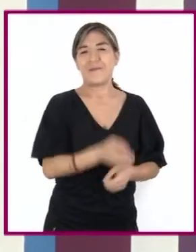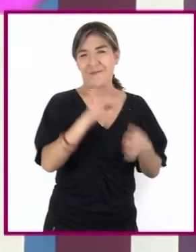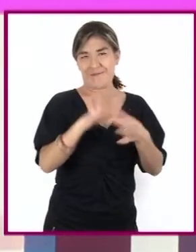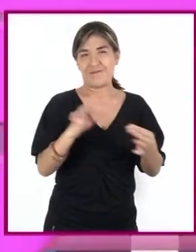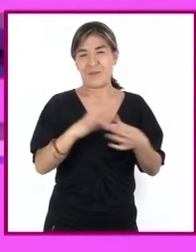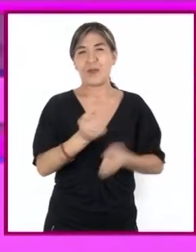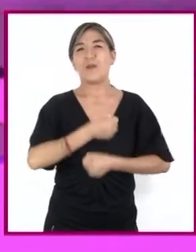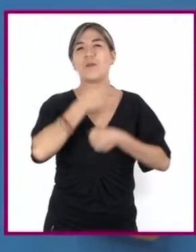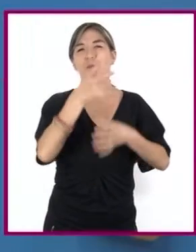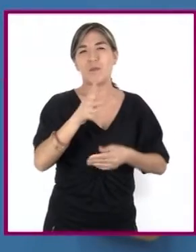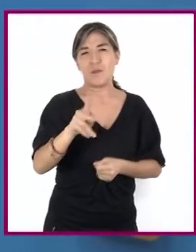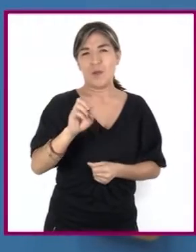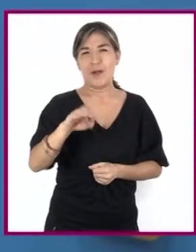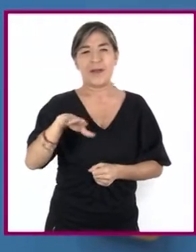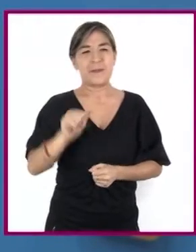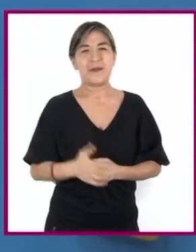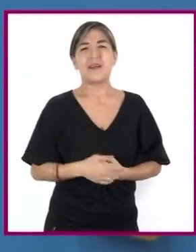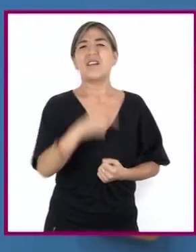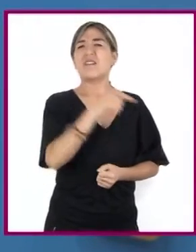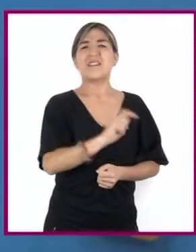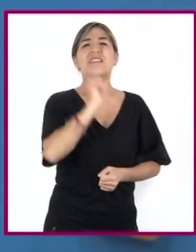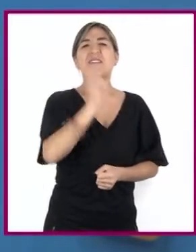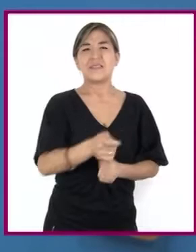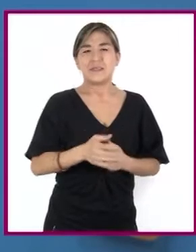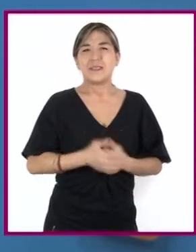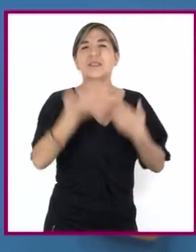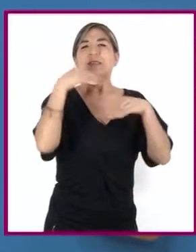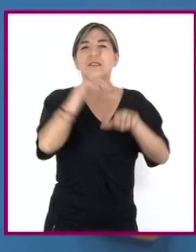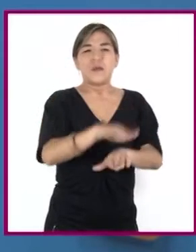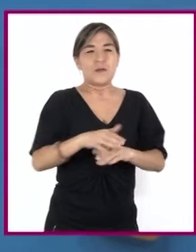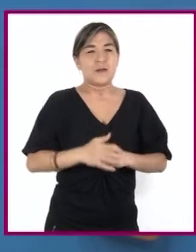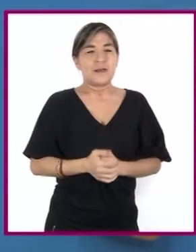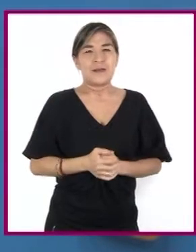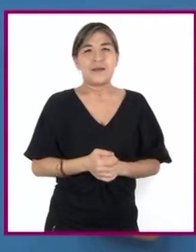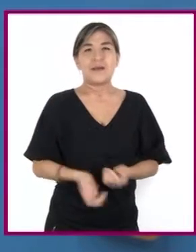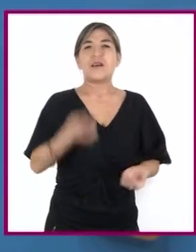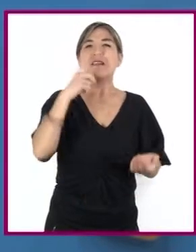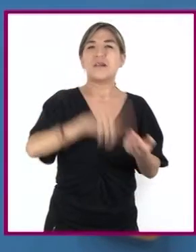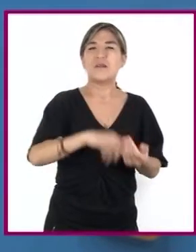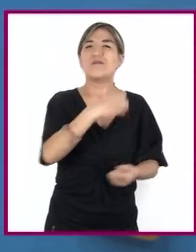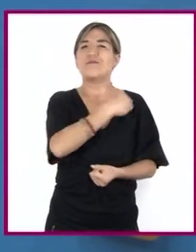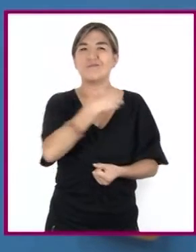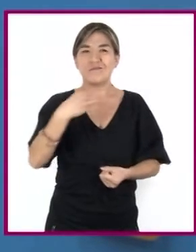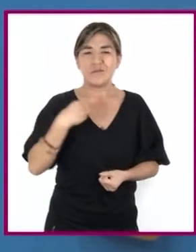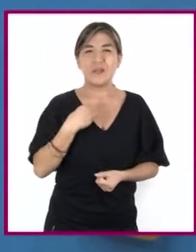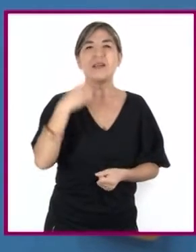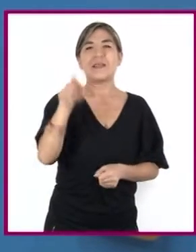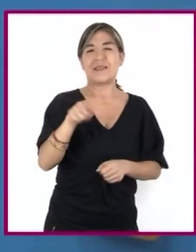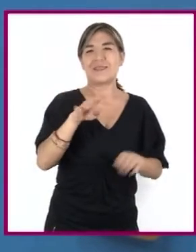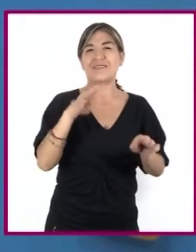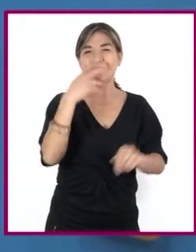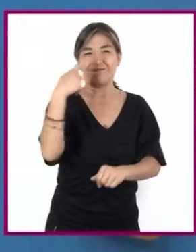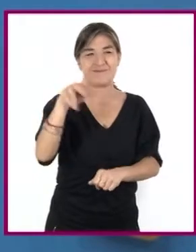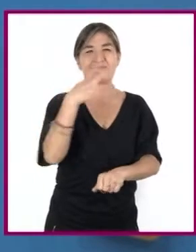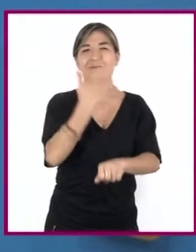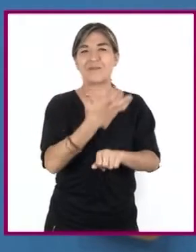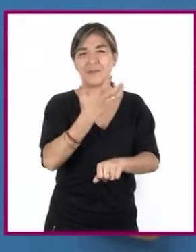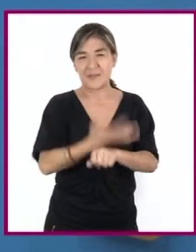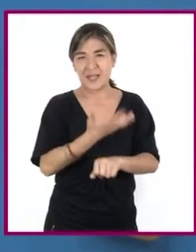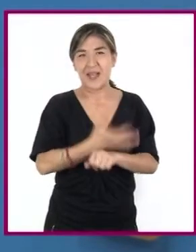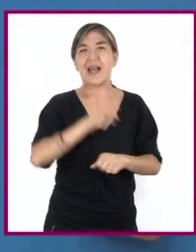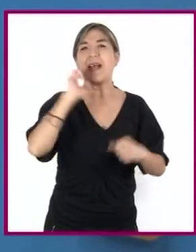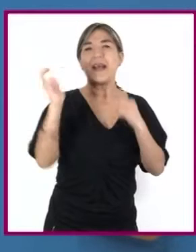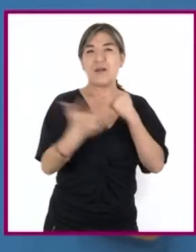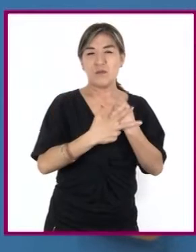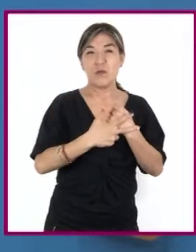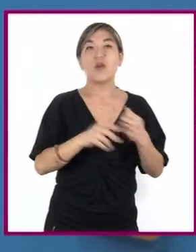poema. Este texto trata sobre la supuesta obligación que los estadounidenses y europeos